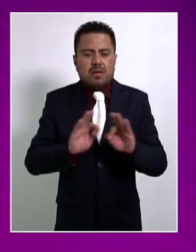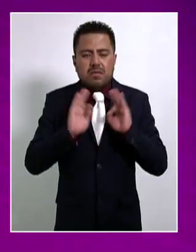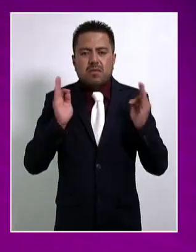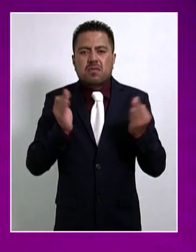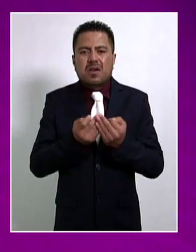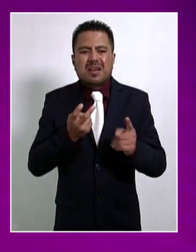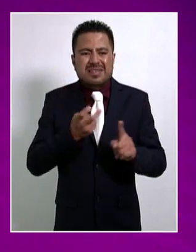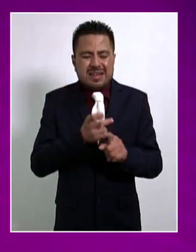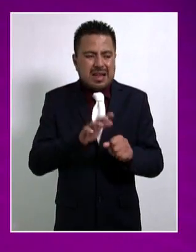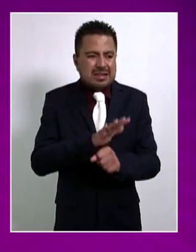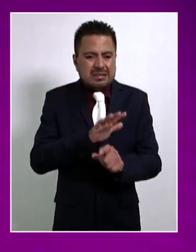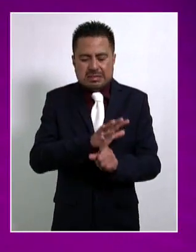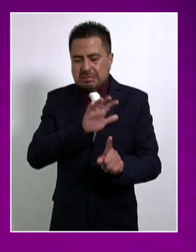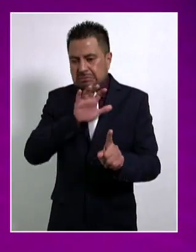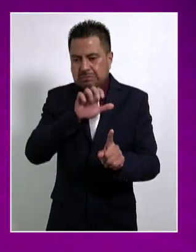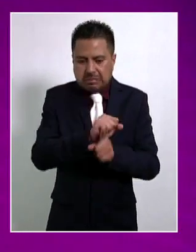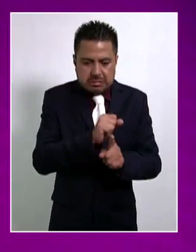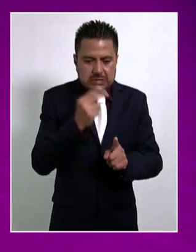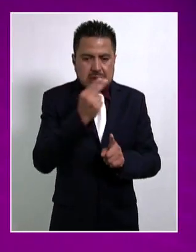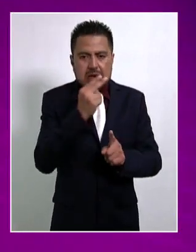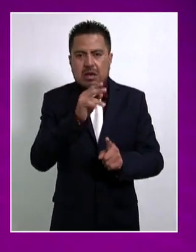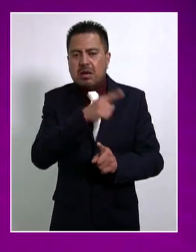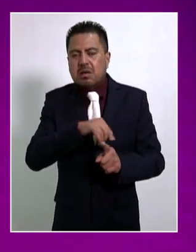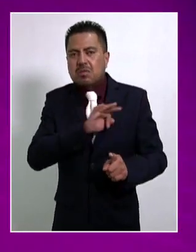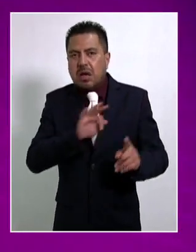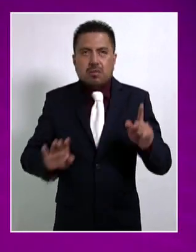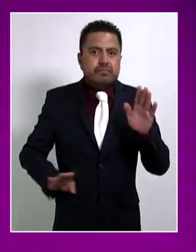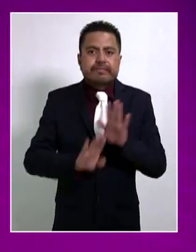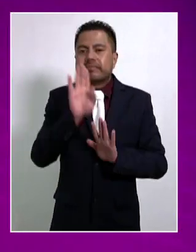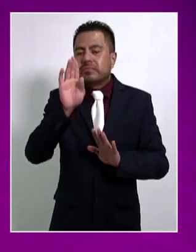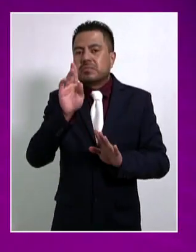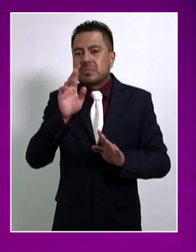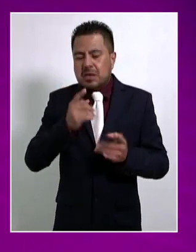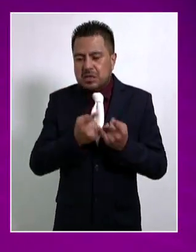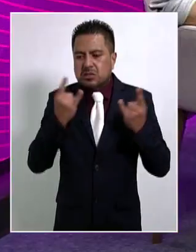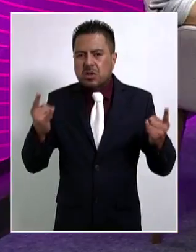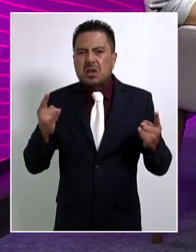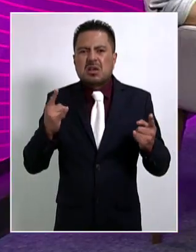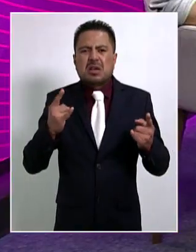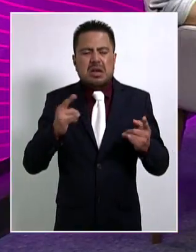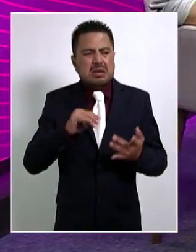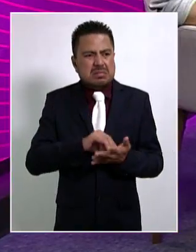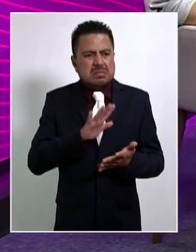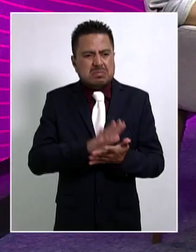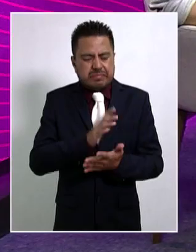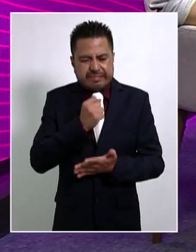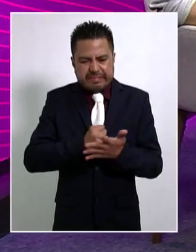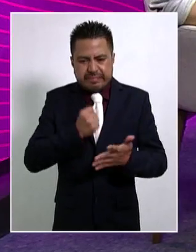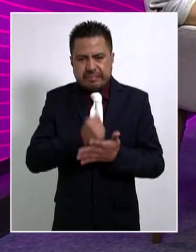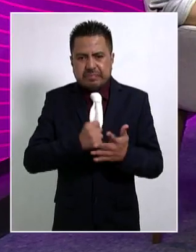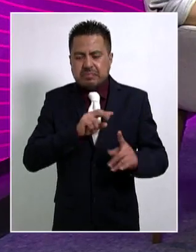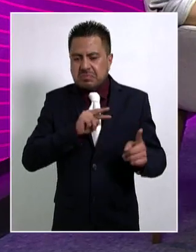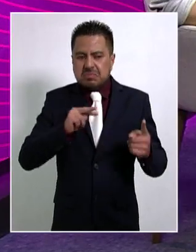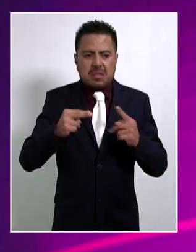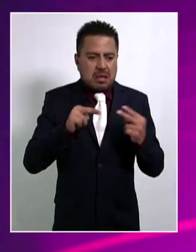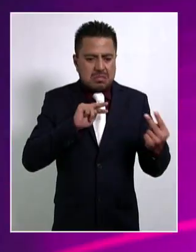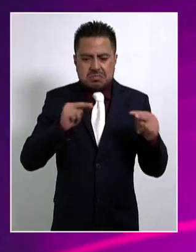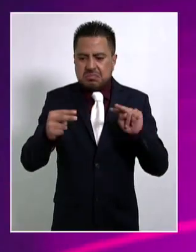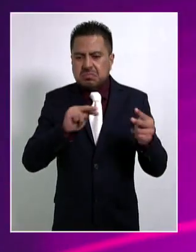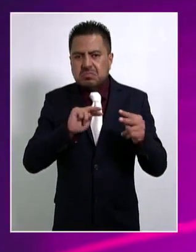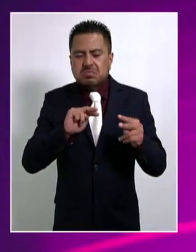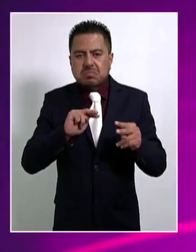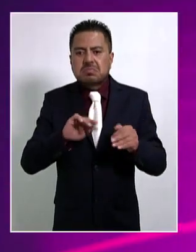forma aspiracional que tal vez necesitamos llegar al éxito. Creo que somos historias de lucha y resistencia todo el tiempo, ¿no? Y mirarnos